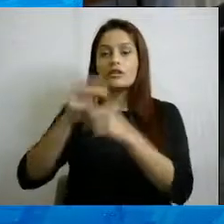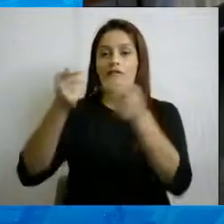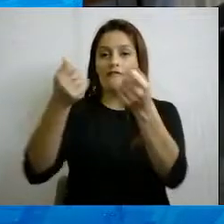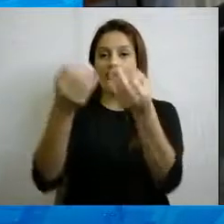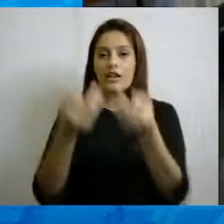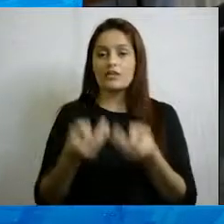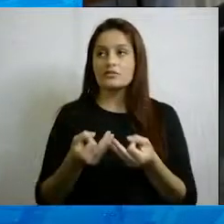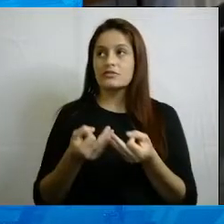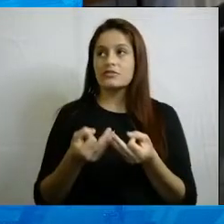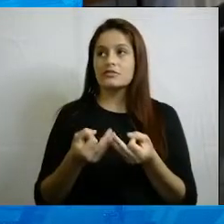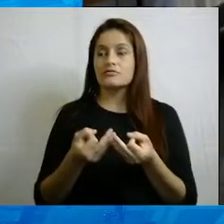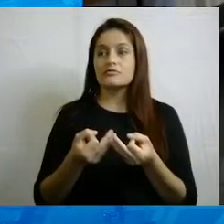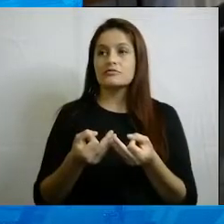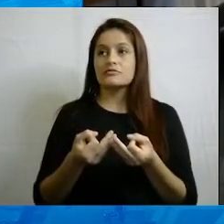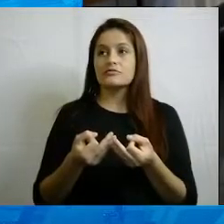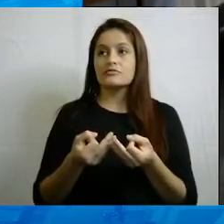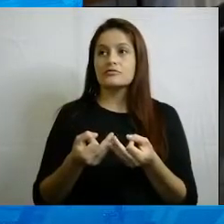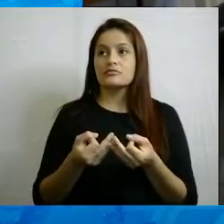al administrador.